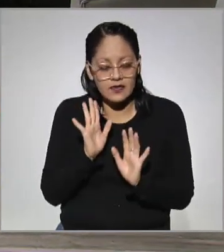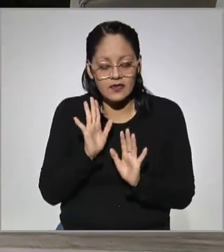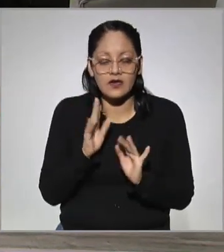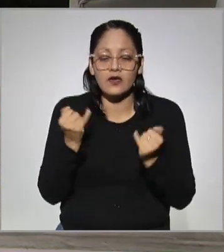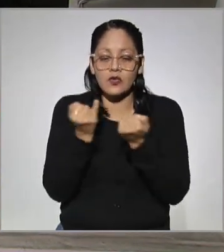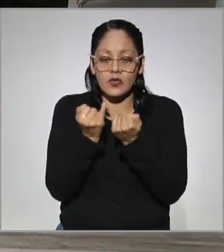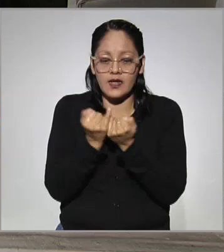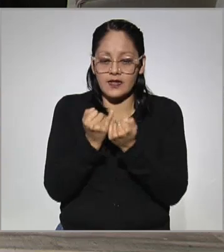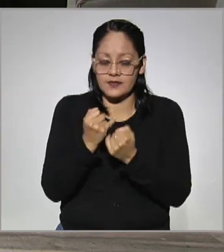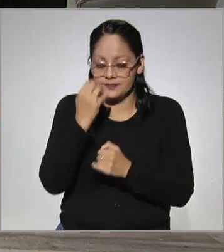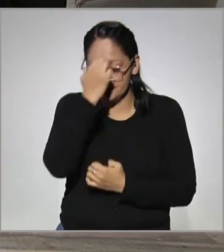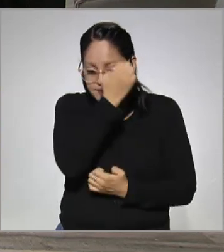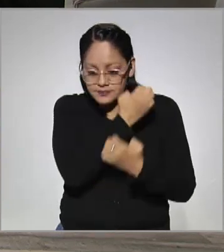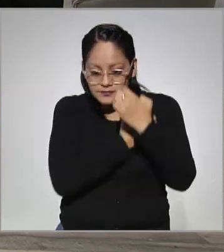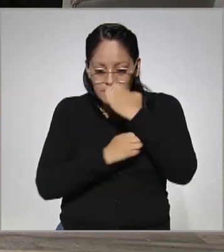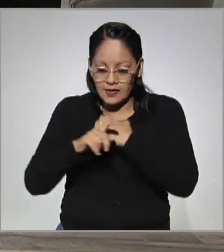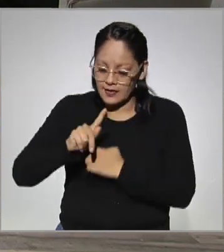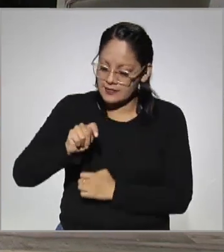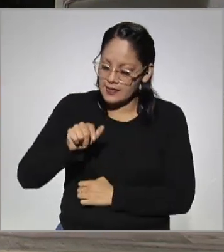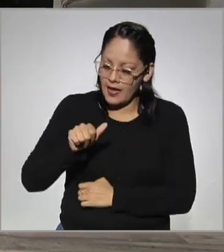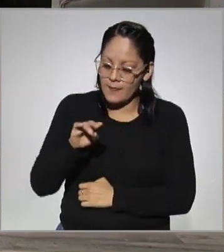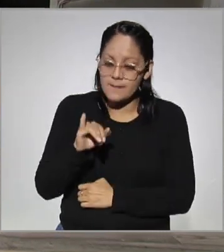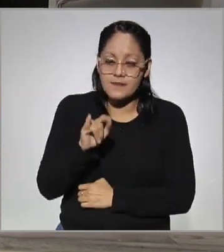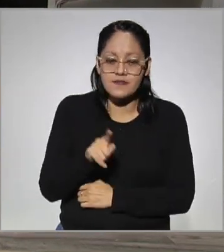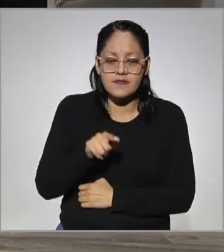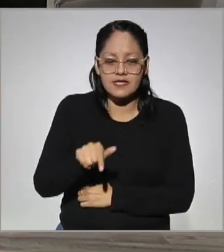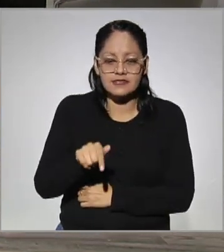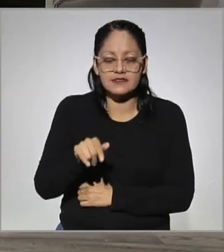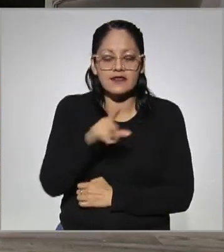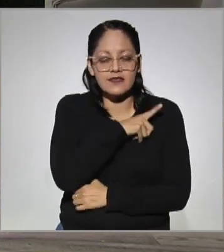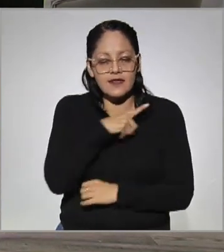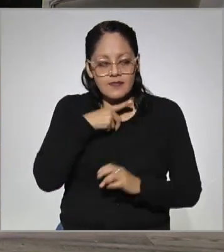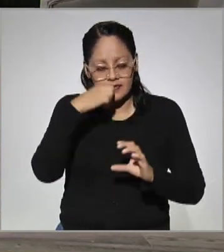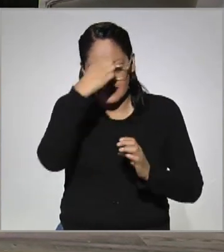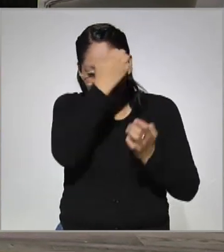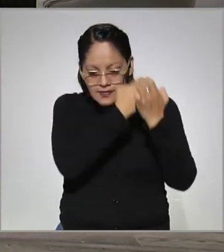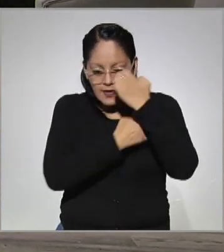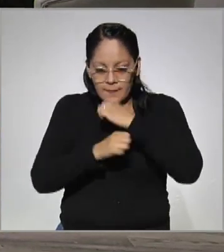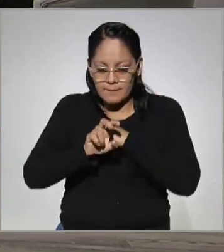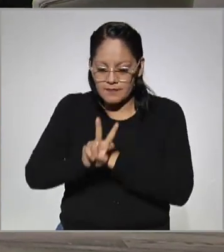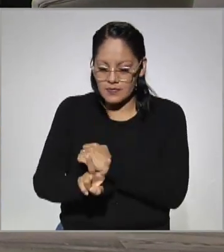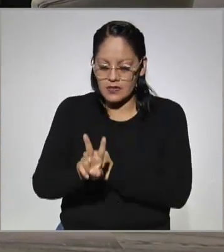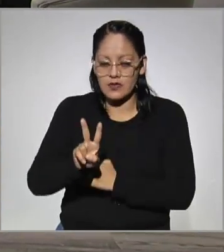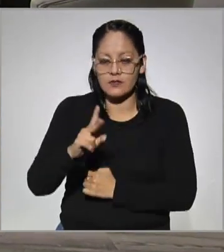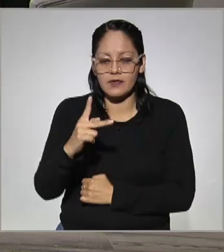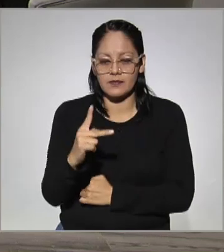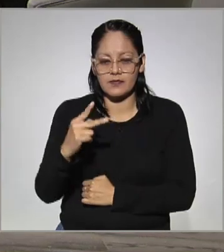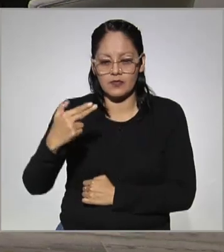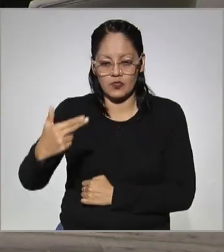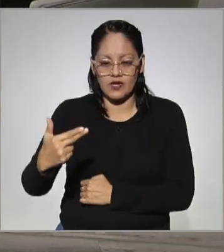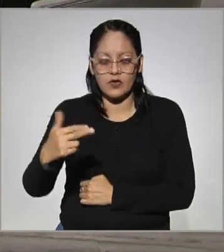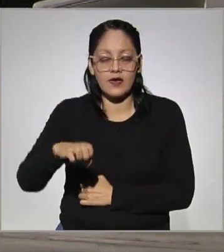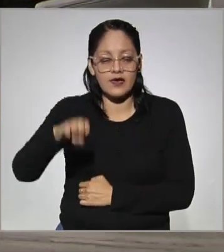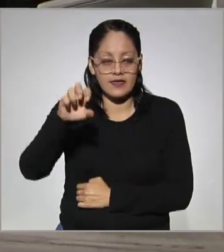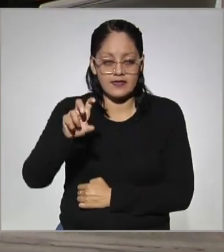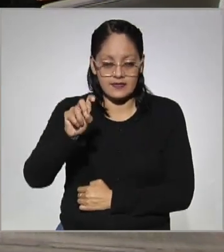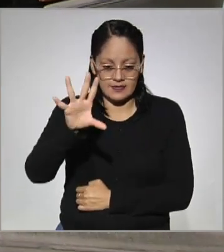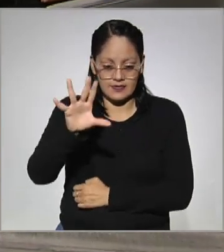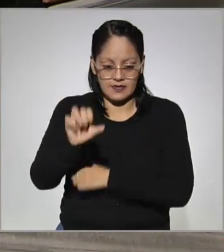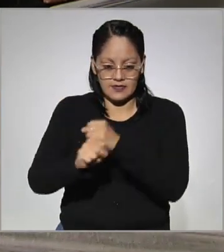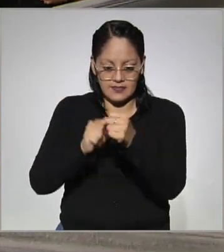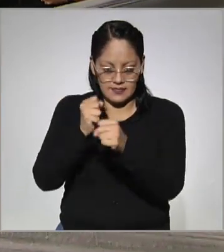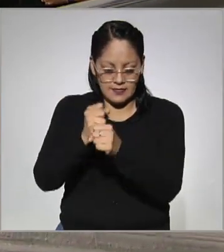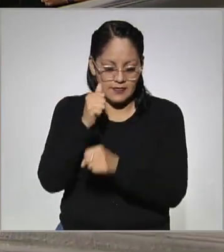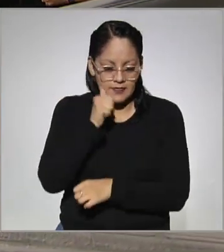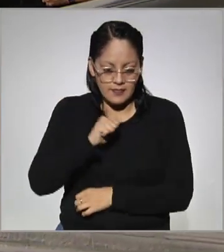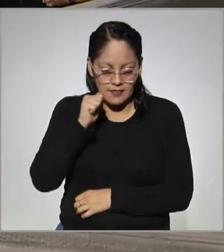forma de tamizaje se debería de realizar una búsqueda de virus de papiloma humano a los 35 años. Esa